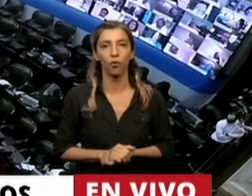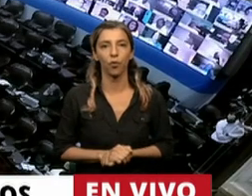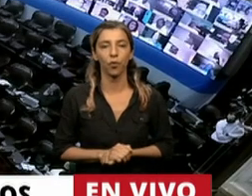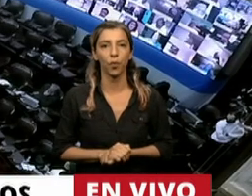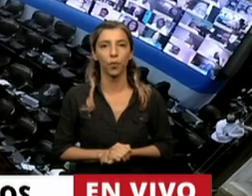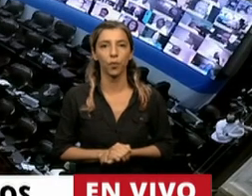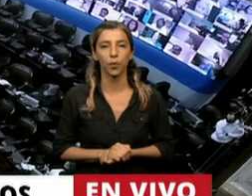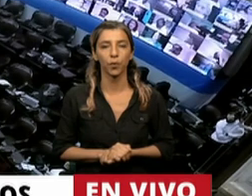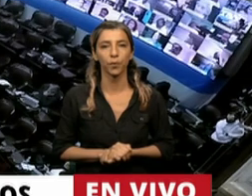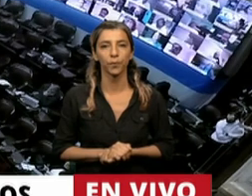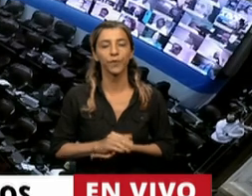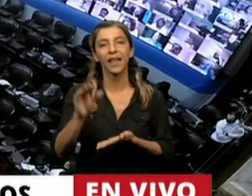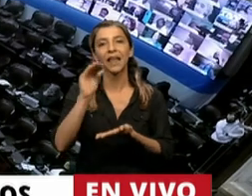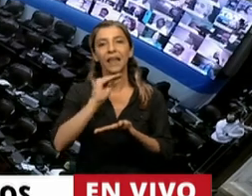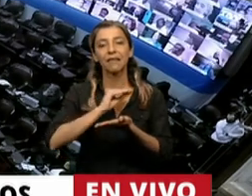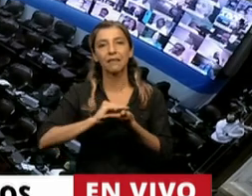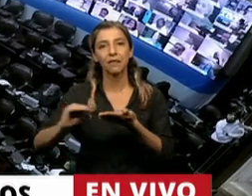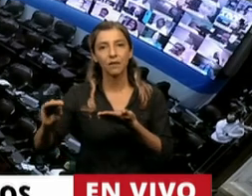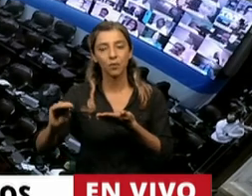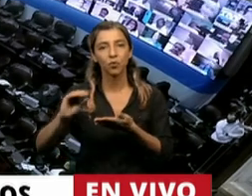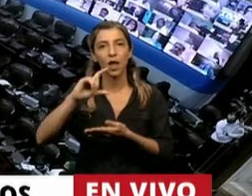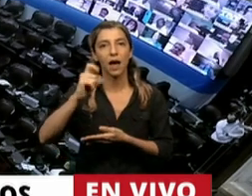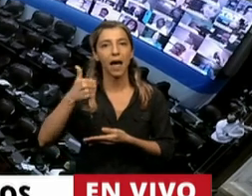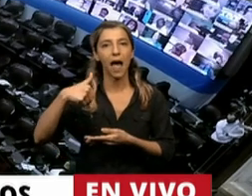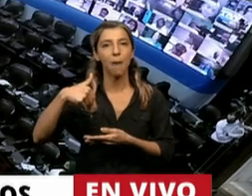Buca diputada Graciela